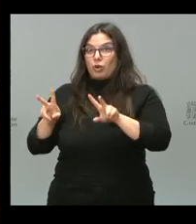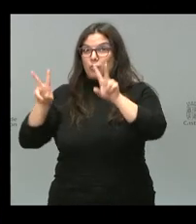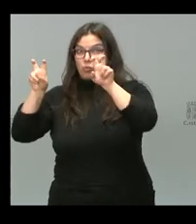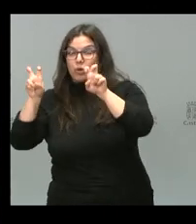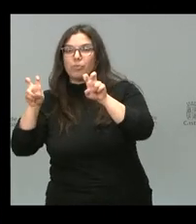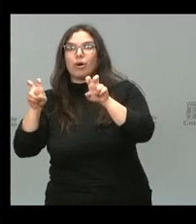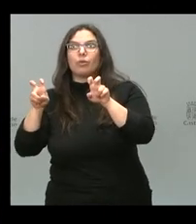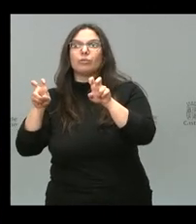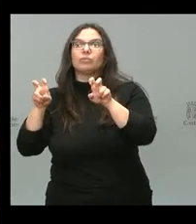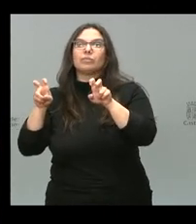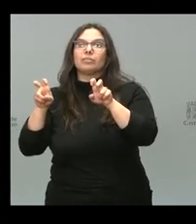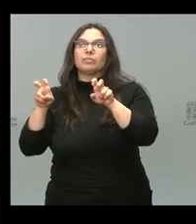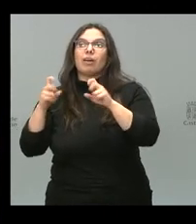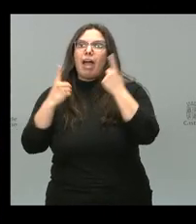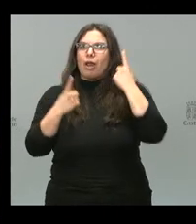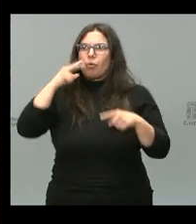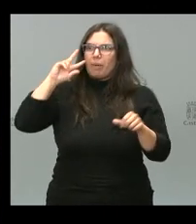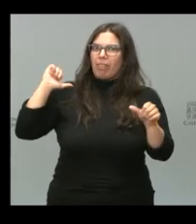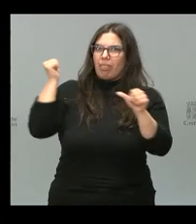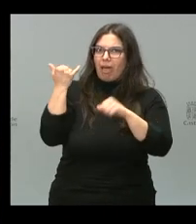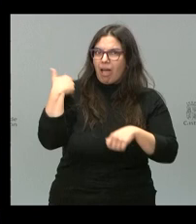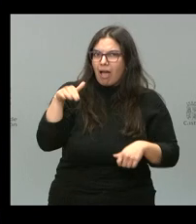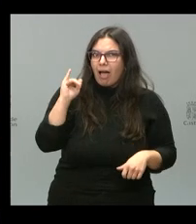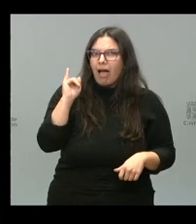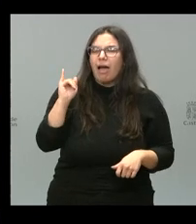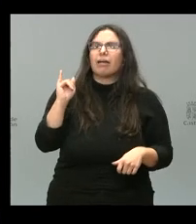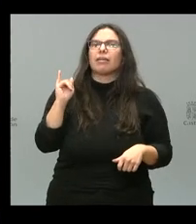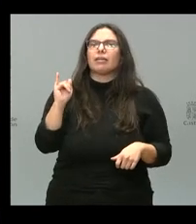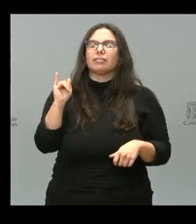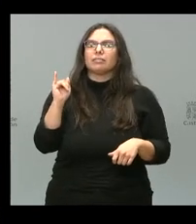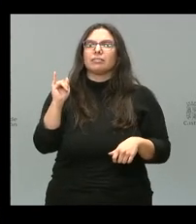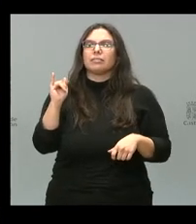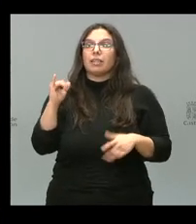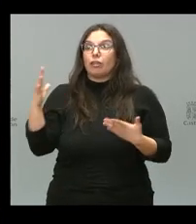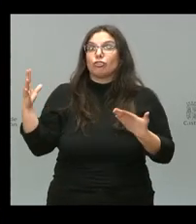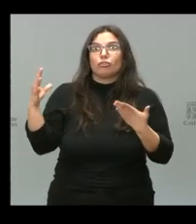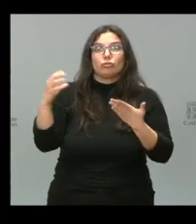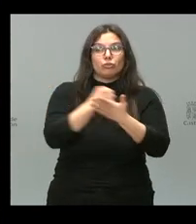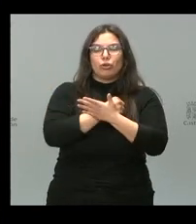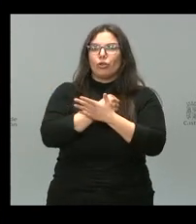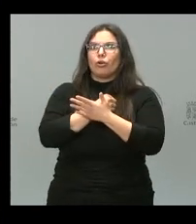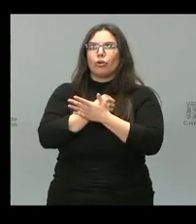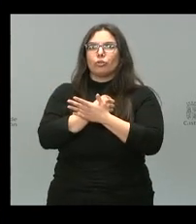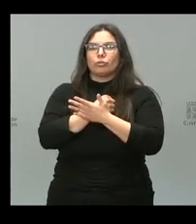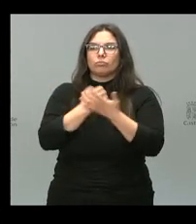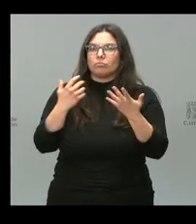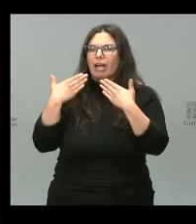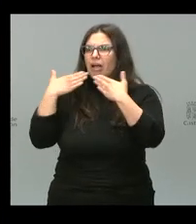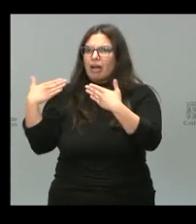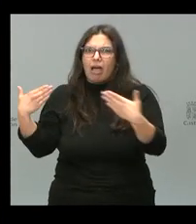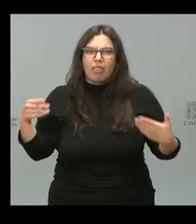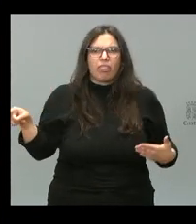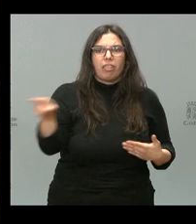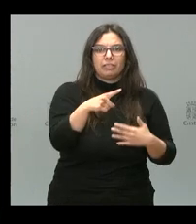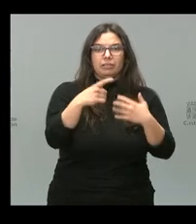a los que tenéis ya una experiencia dilatada a lo largo de años agradecer a todo